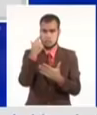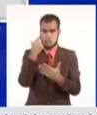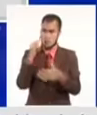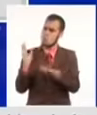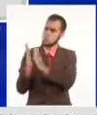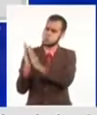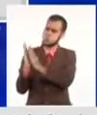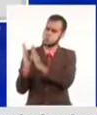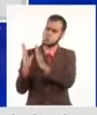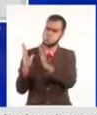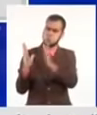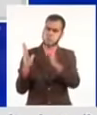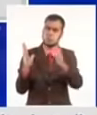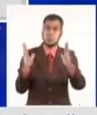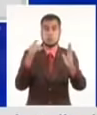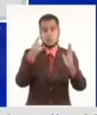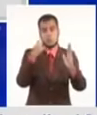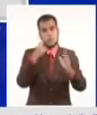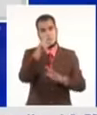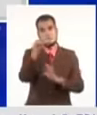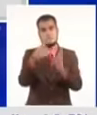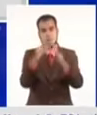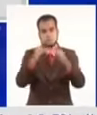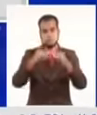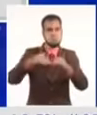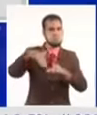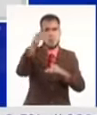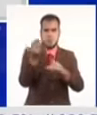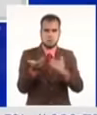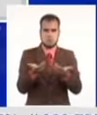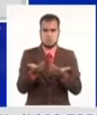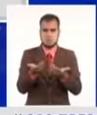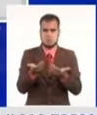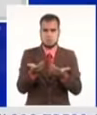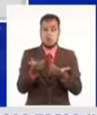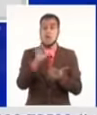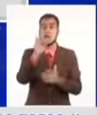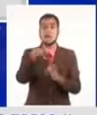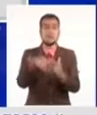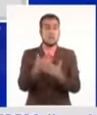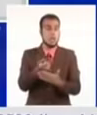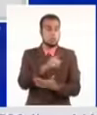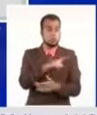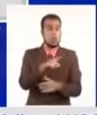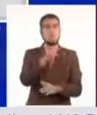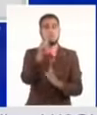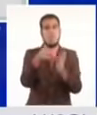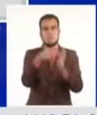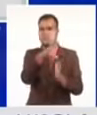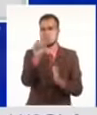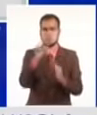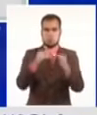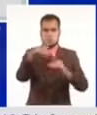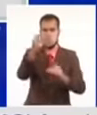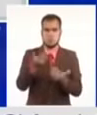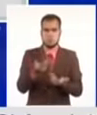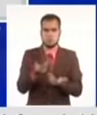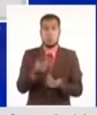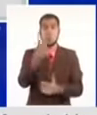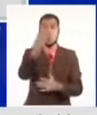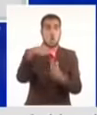de 1.400 casos. En los últimos 15 por encima de 2.300, en los últimos 4 por encima